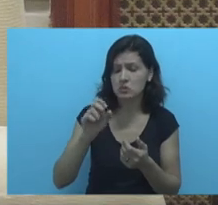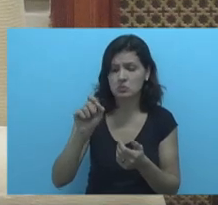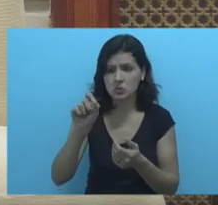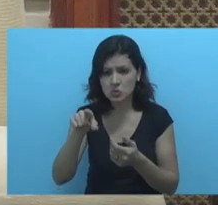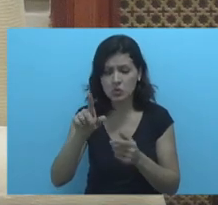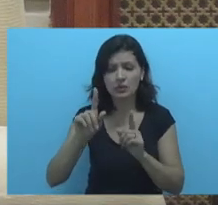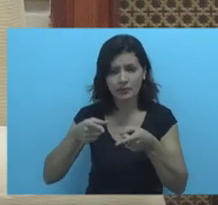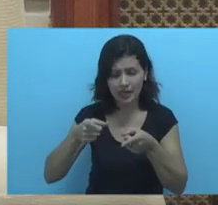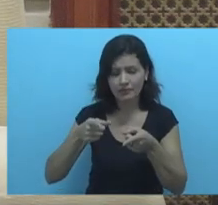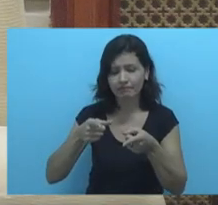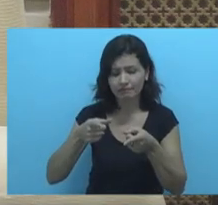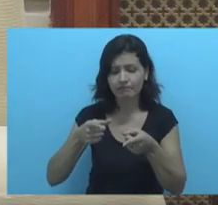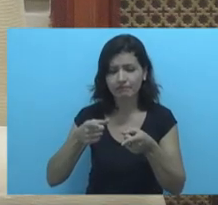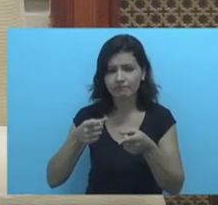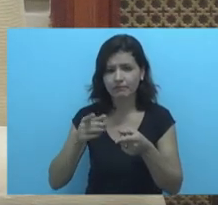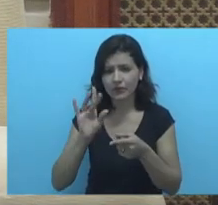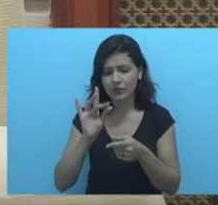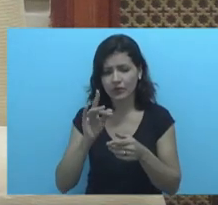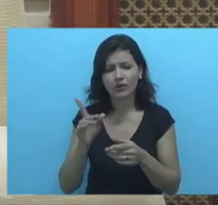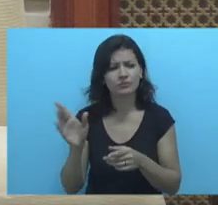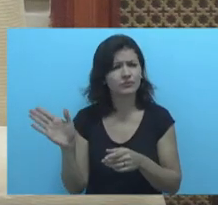en el dolor, y también